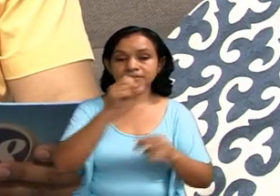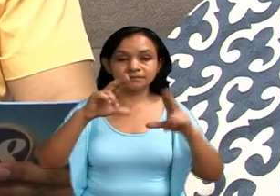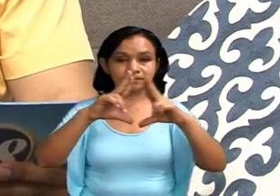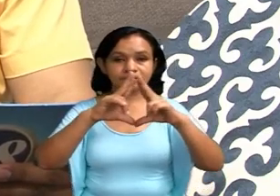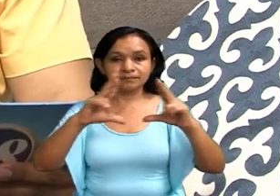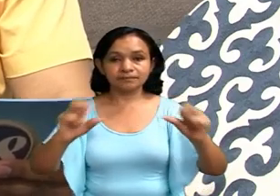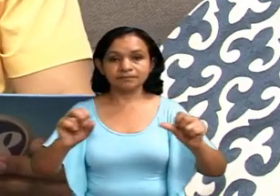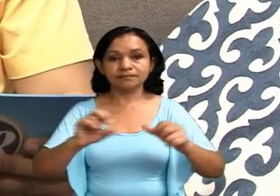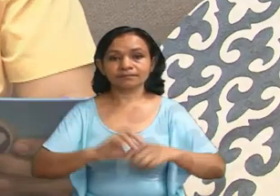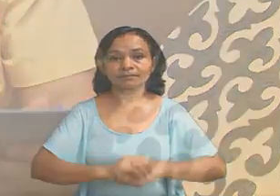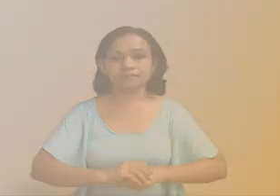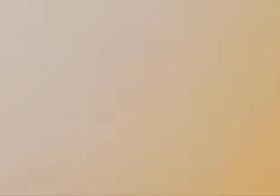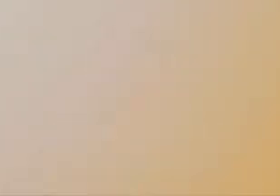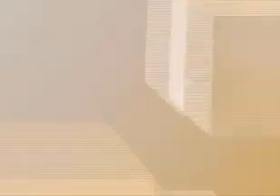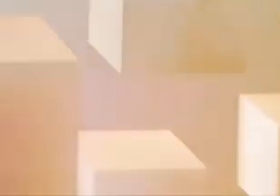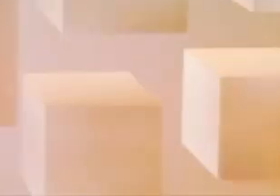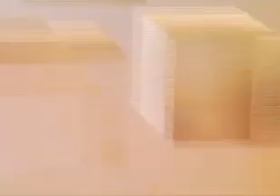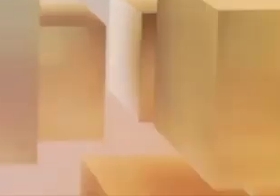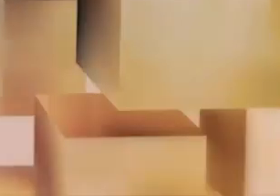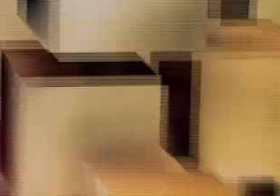Nicaragua. Ya volvemos.